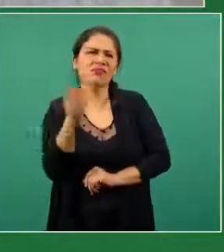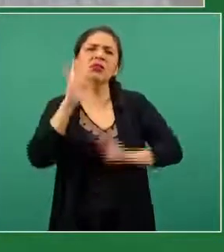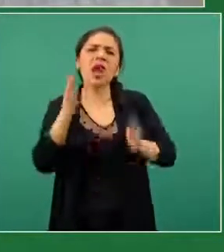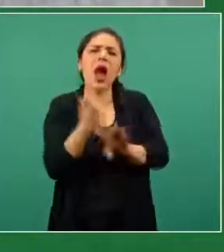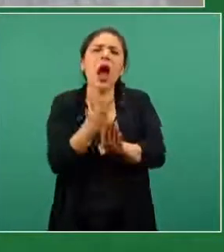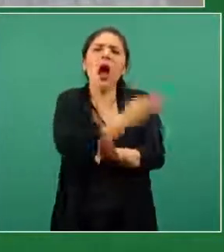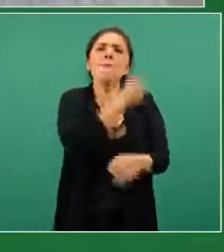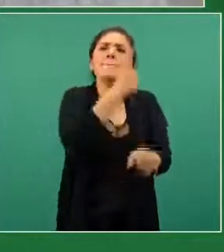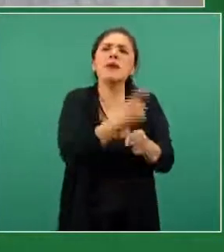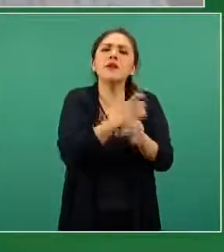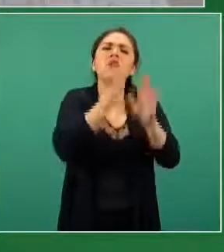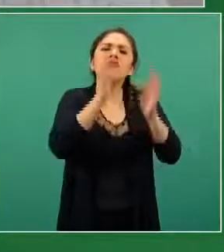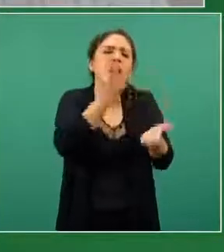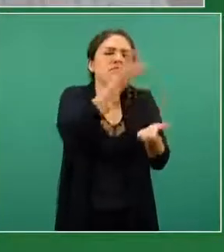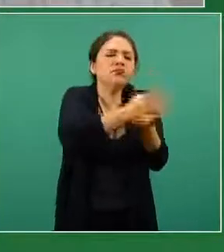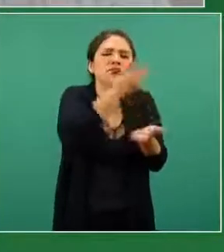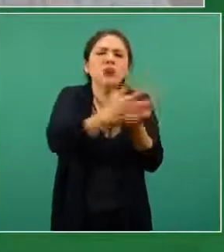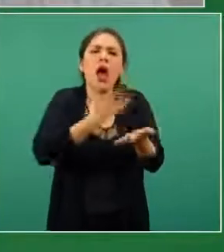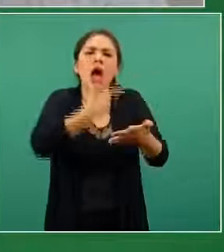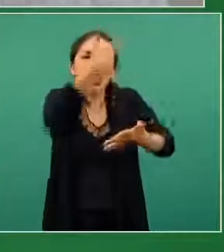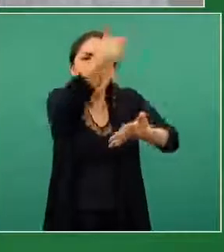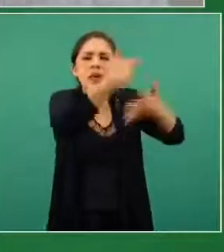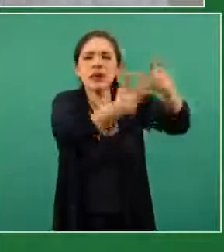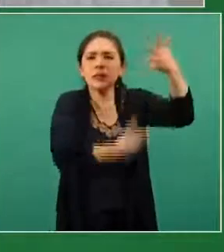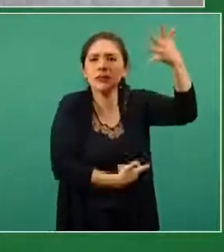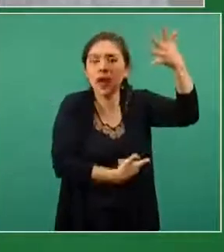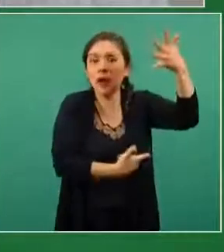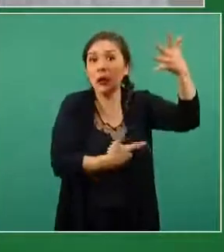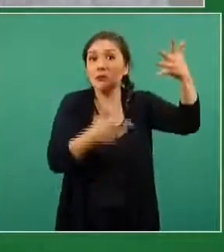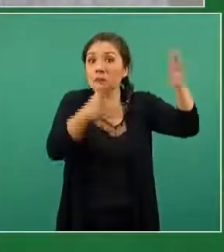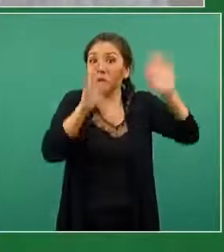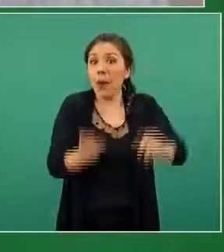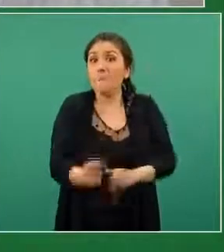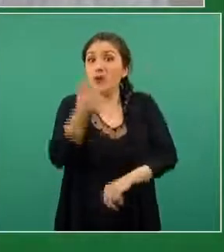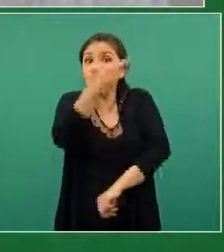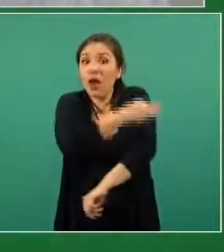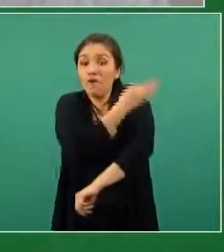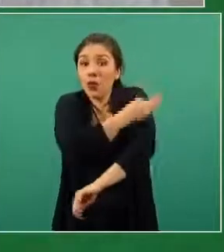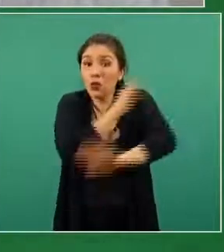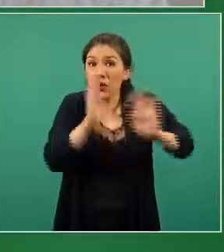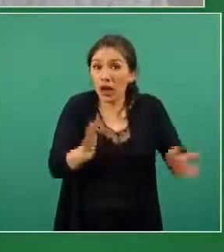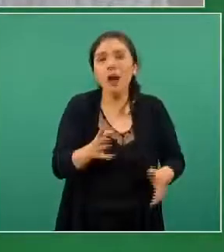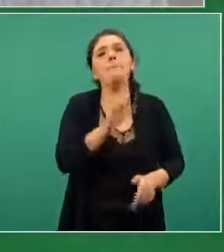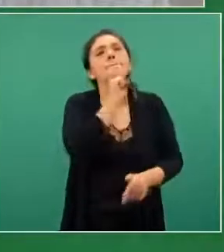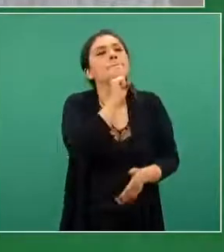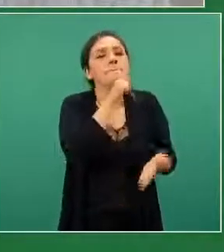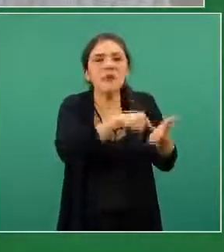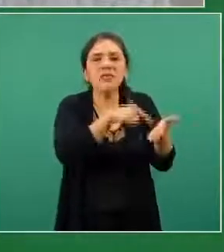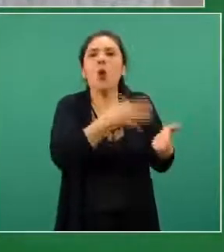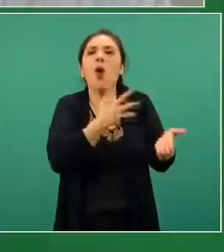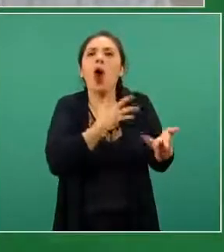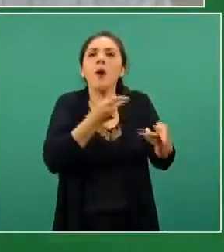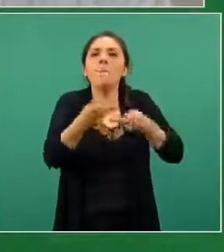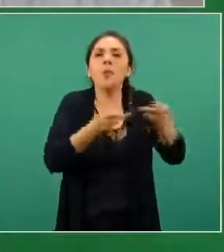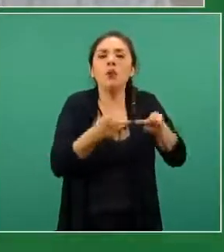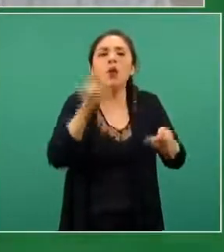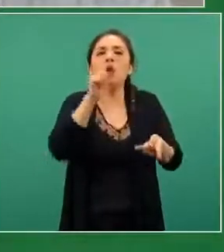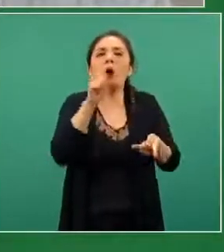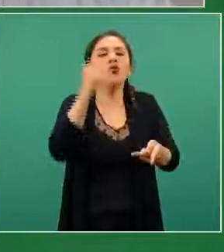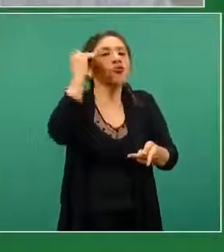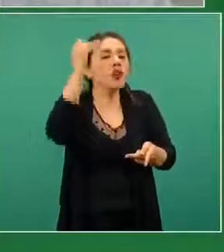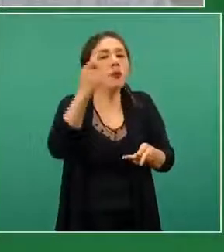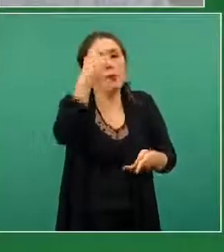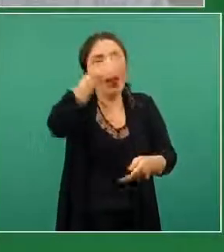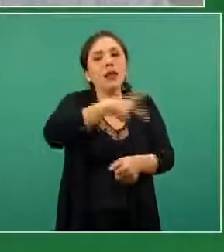registro ya los identificó en el sistema. Si ya inclusive se les colocó la primera dosis, entonces el mismo sistema va a programar su